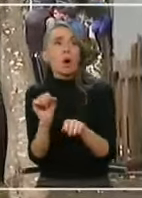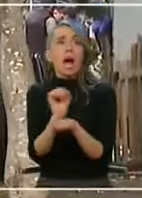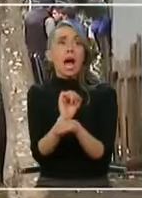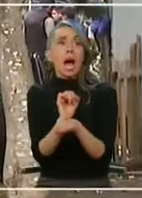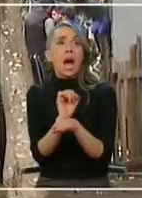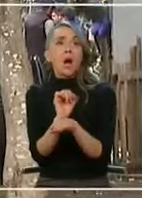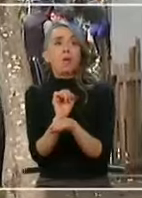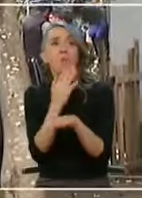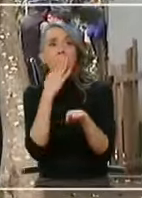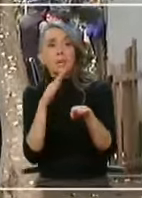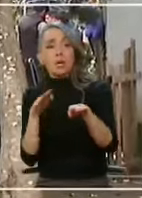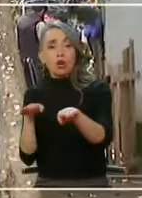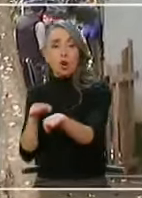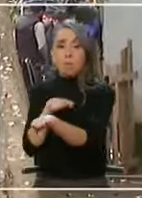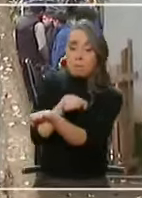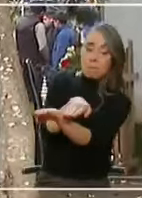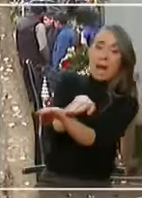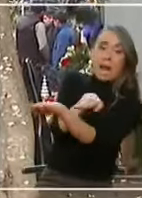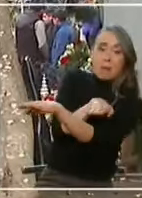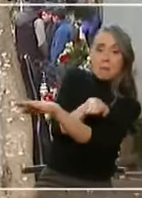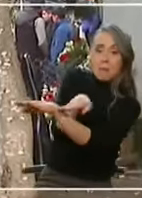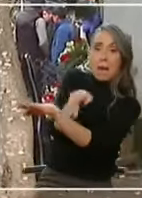vehículo le impactara por el lado de él, pero